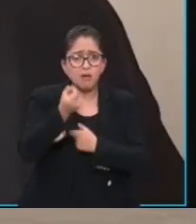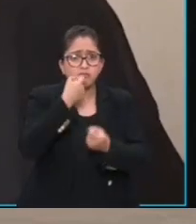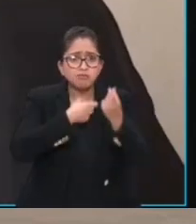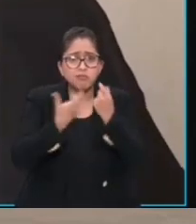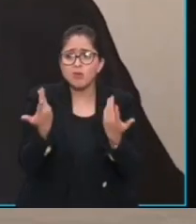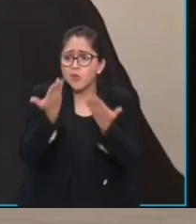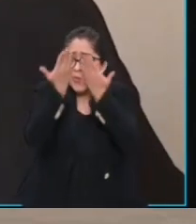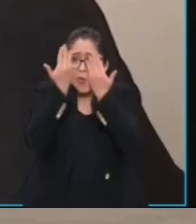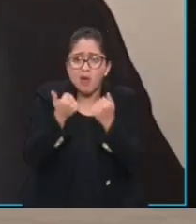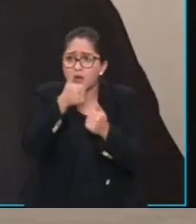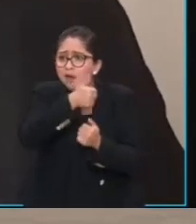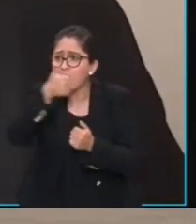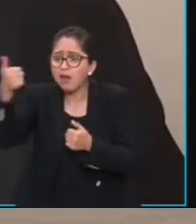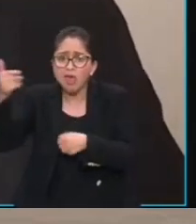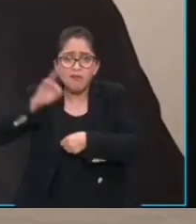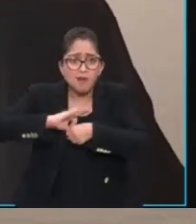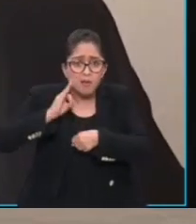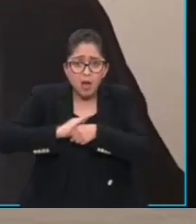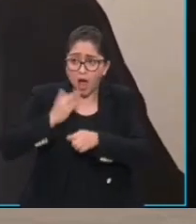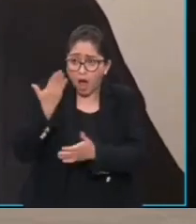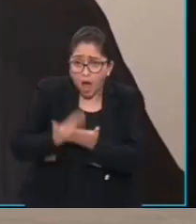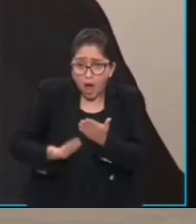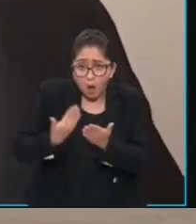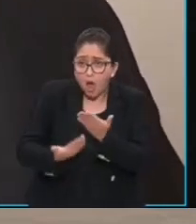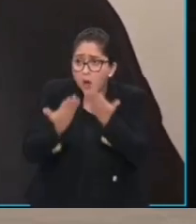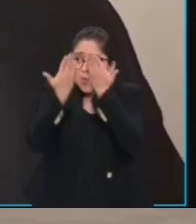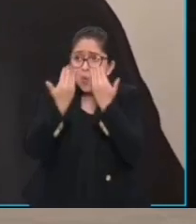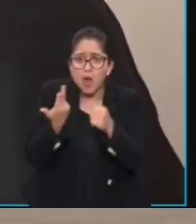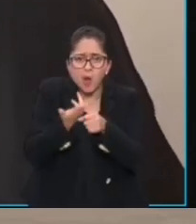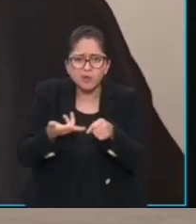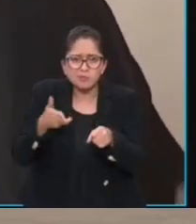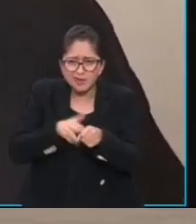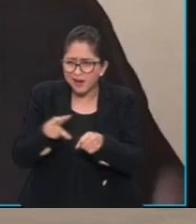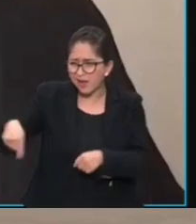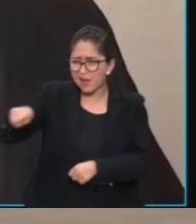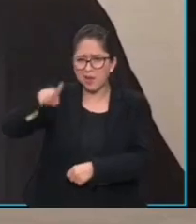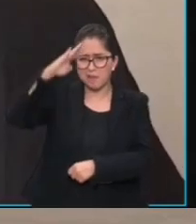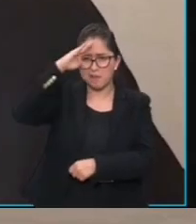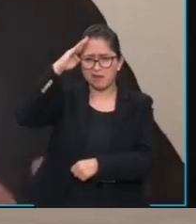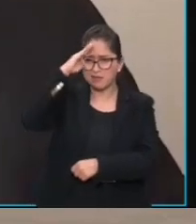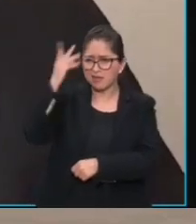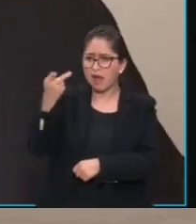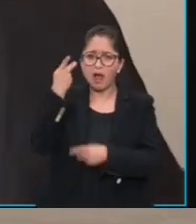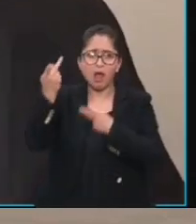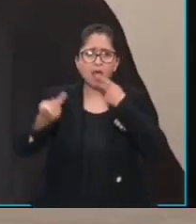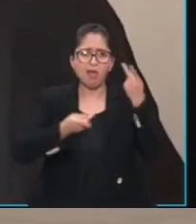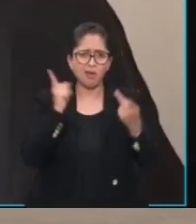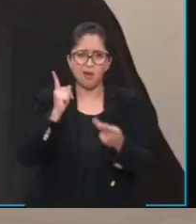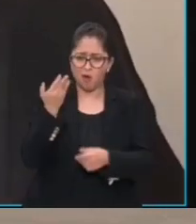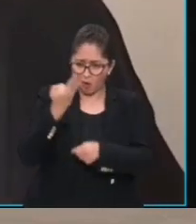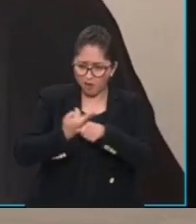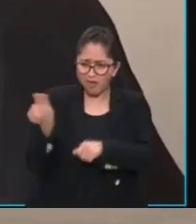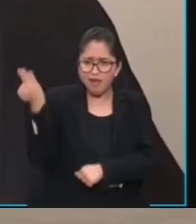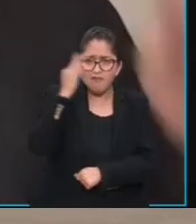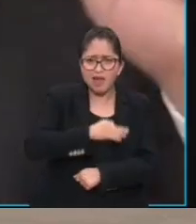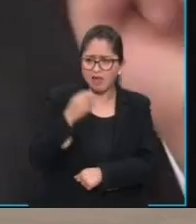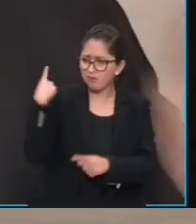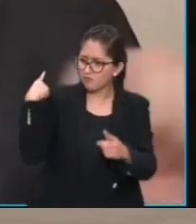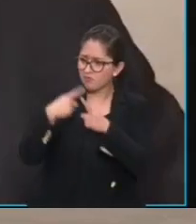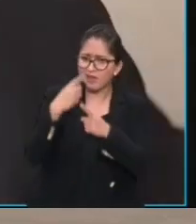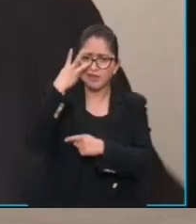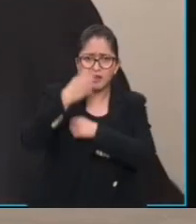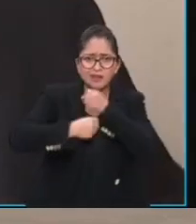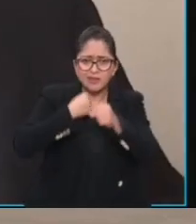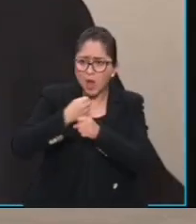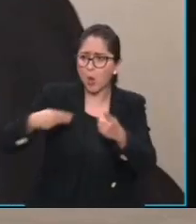surtimiento de medicinas, no hay hospitales en el país. Es falso que lo tengan. Y ya llevan 3 años, ya es hora de que dejen de culpar a los anteriores